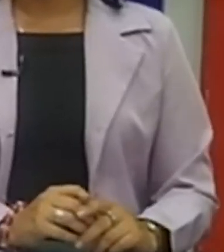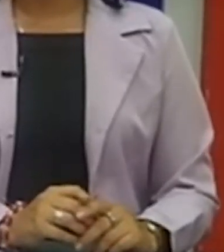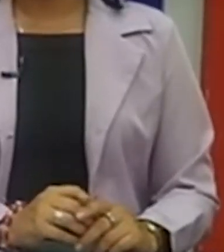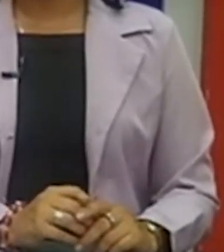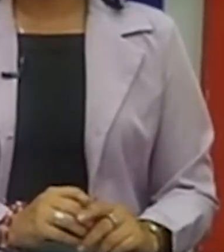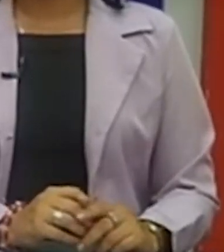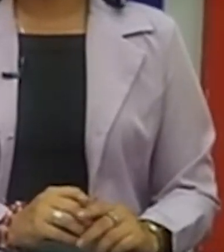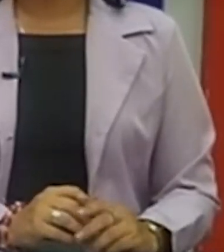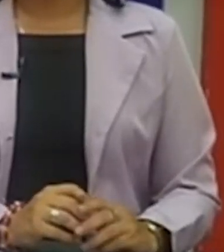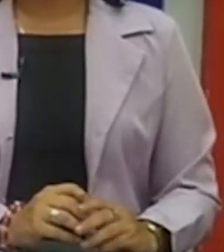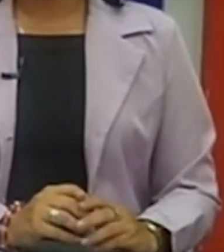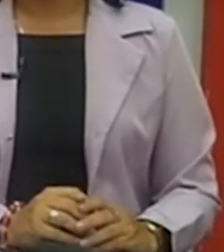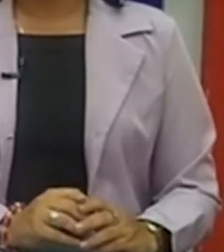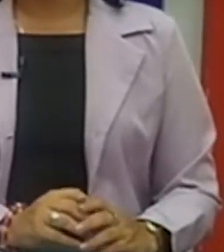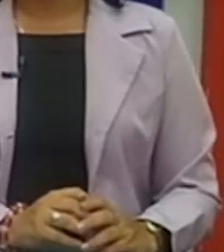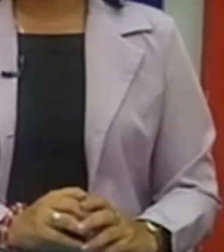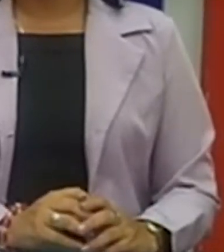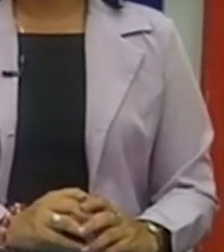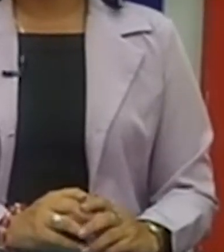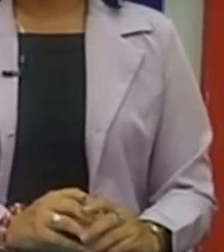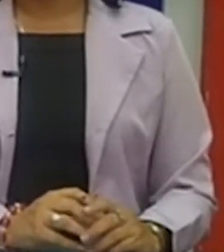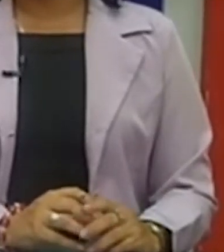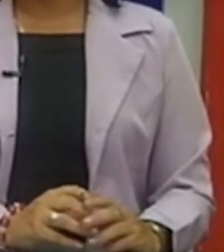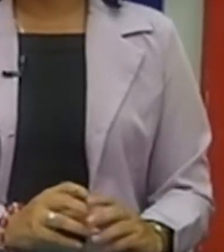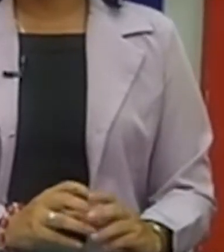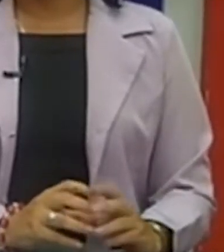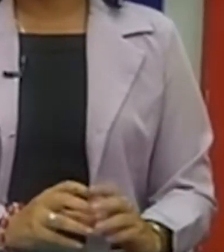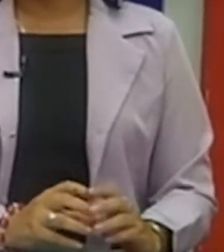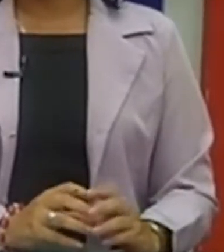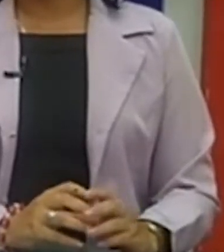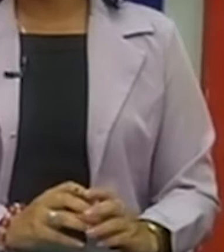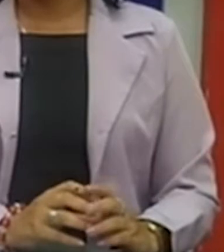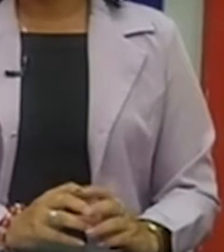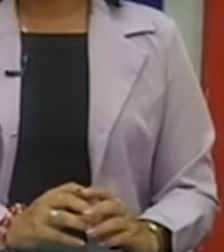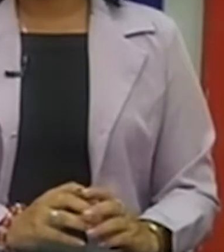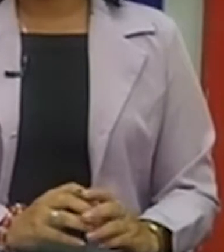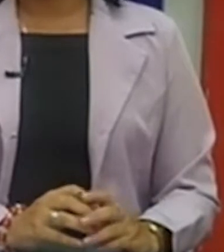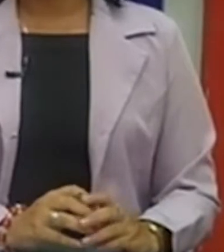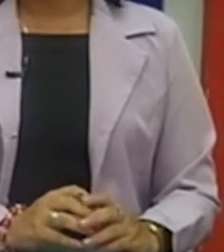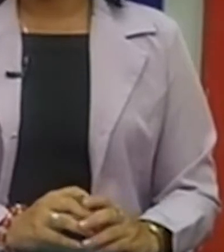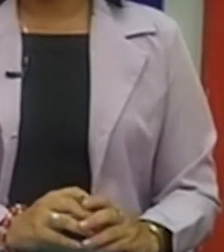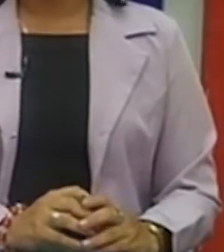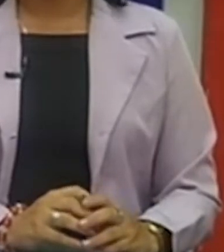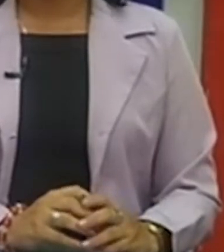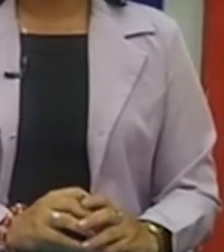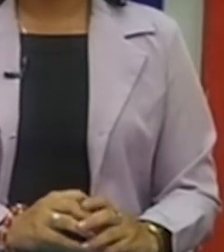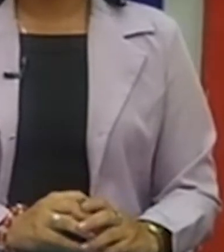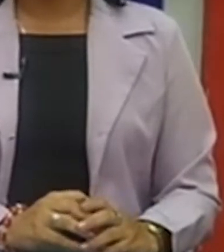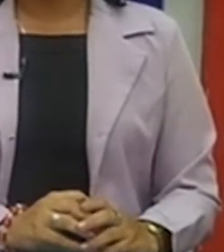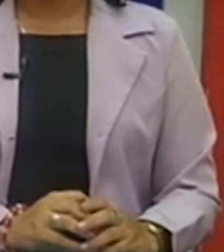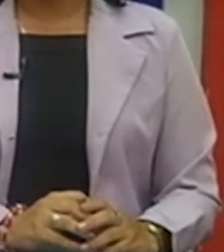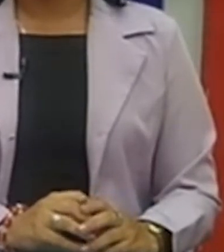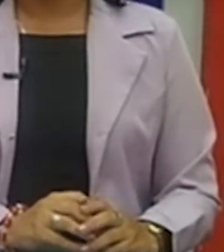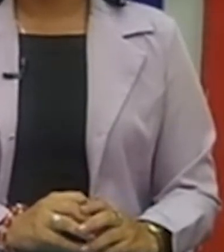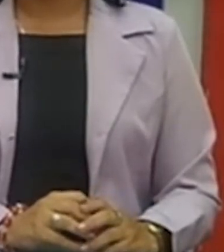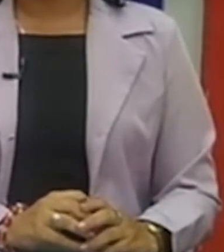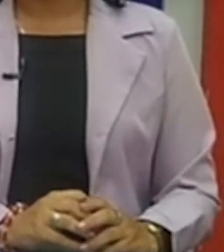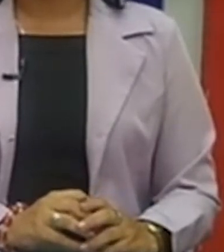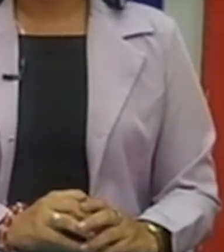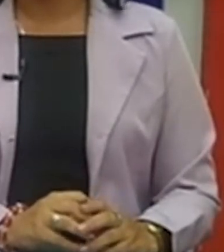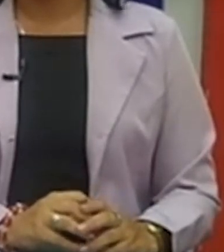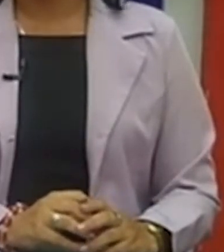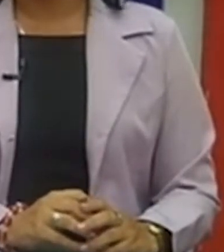Continuamos con más y hoy en el frontis del Comando Departamental de la Policía de Pando se dio inicio al uso de la cámara